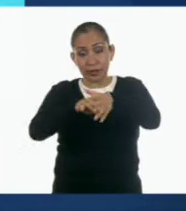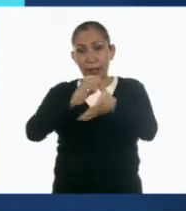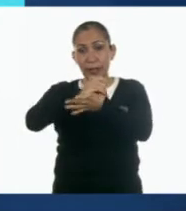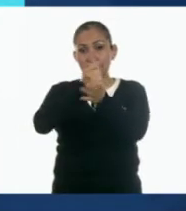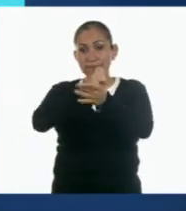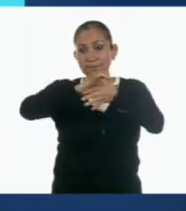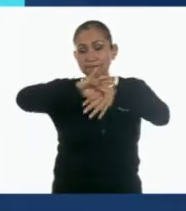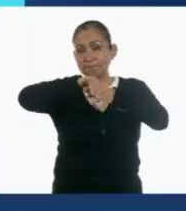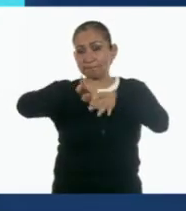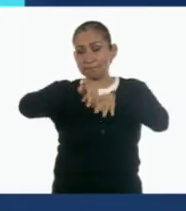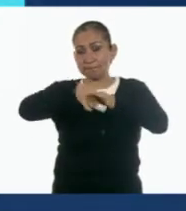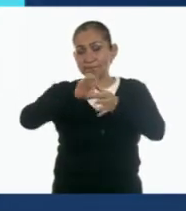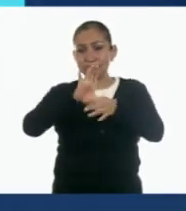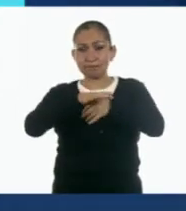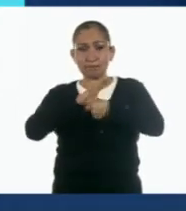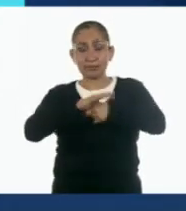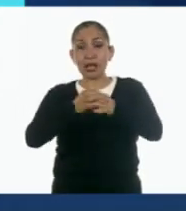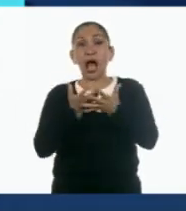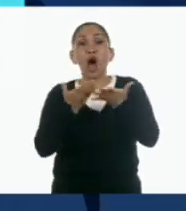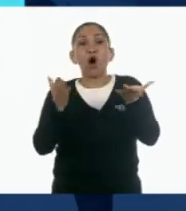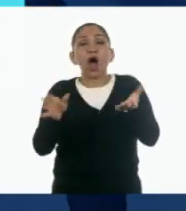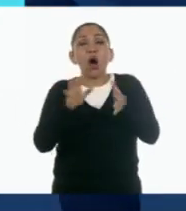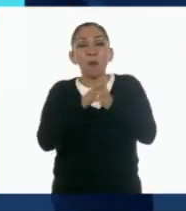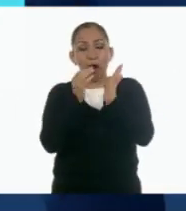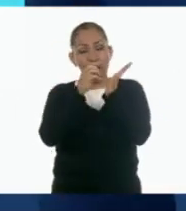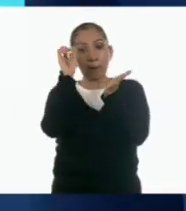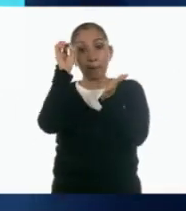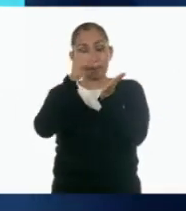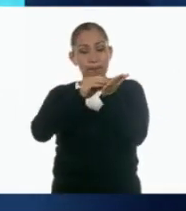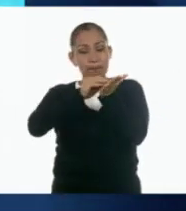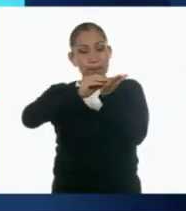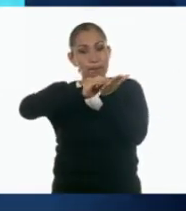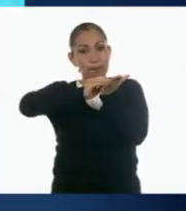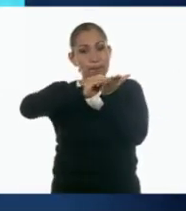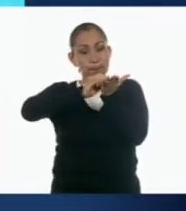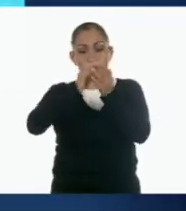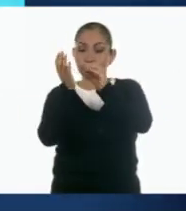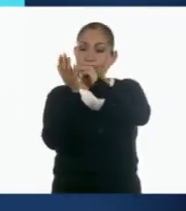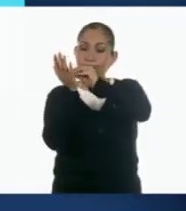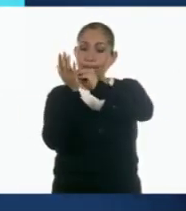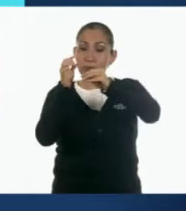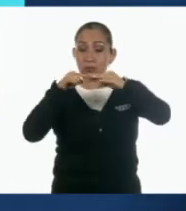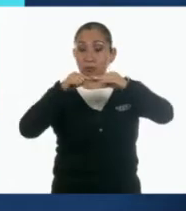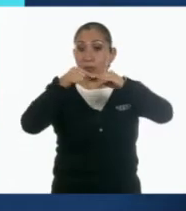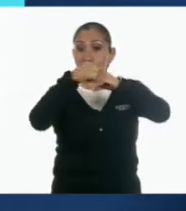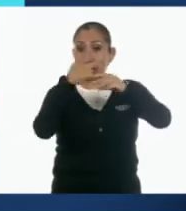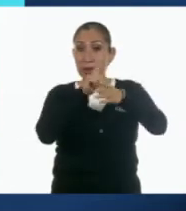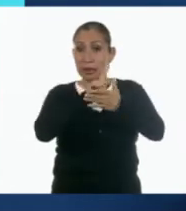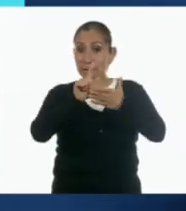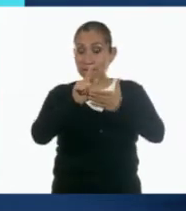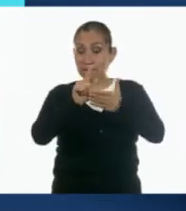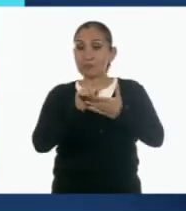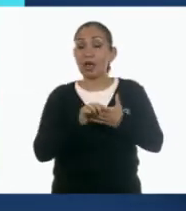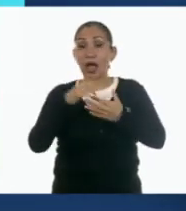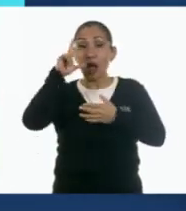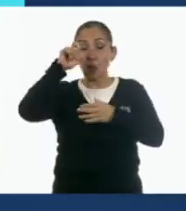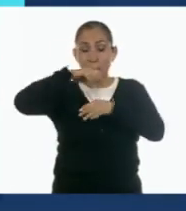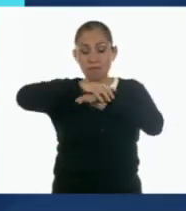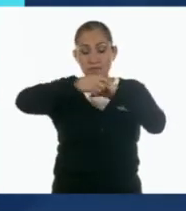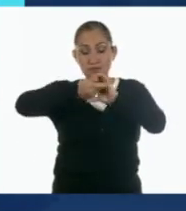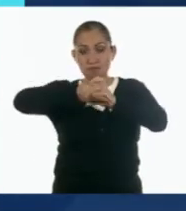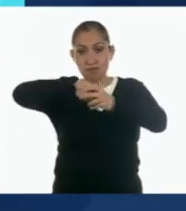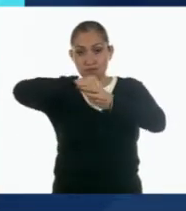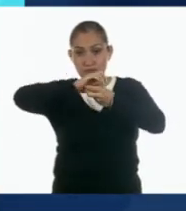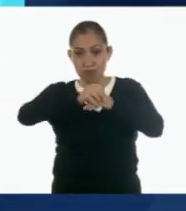dedos. Ahora haz como que rasguñas la palma de tus manos para lavar tus uñas. Enjuaga tus manos